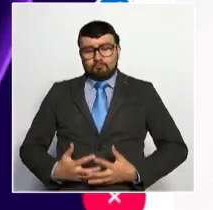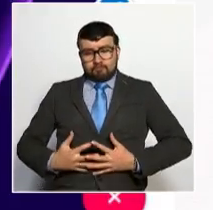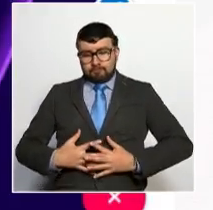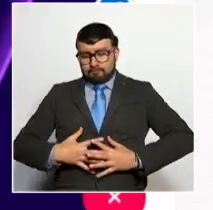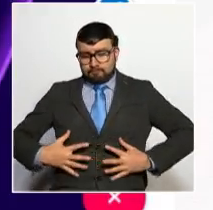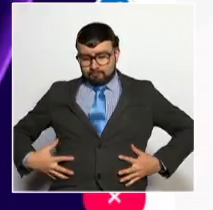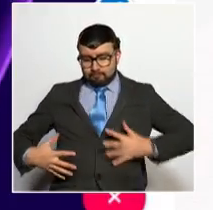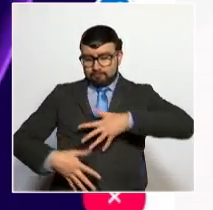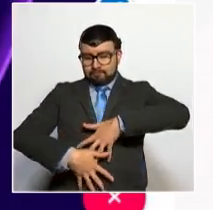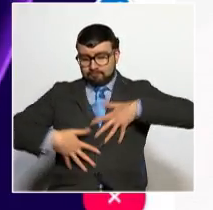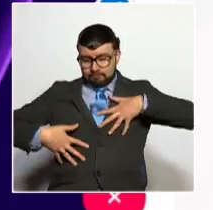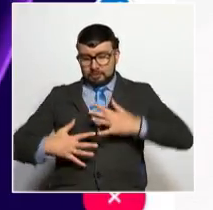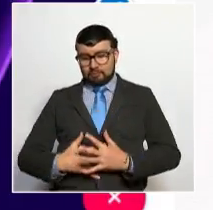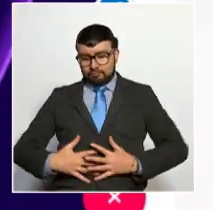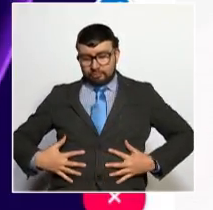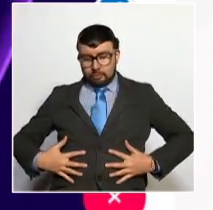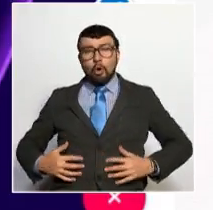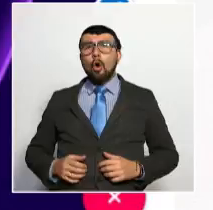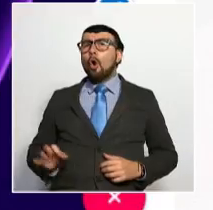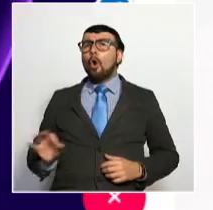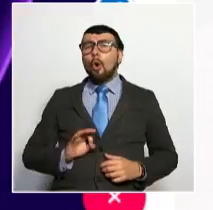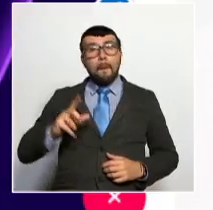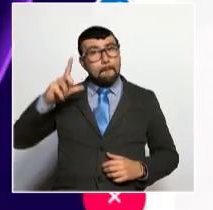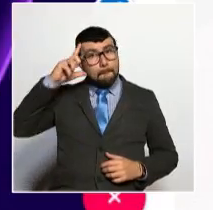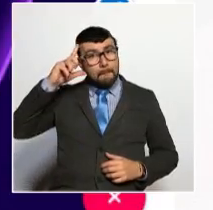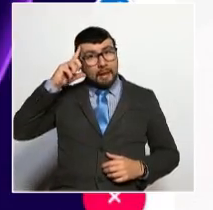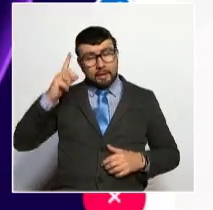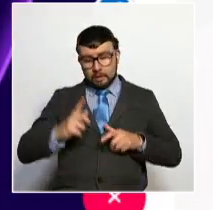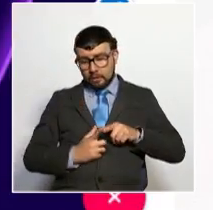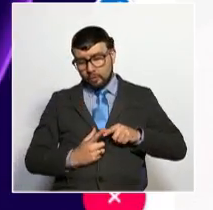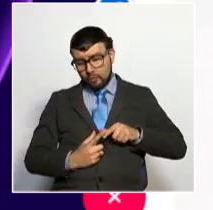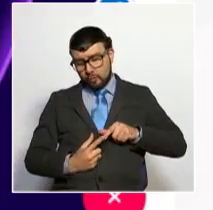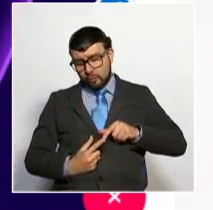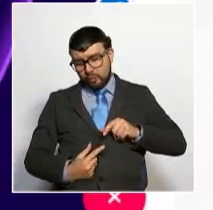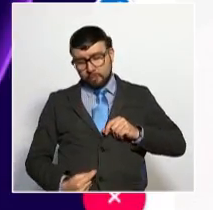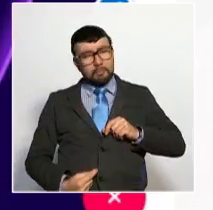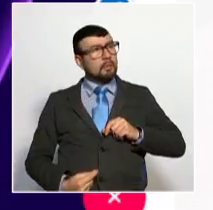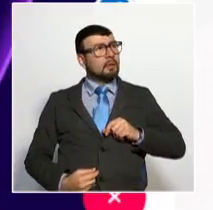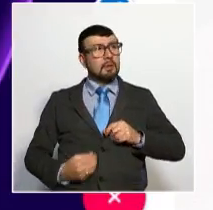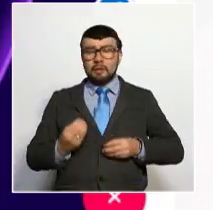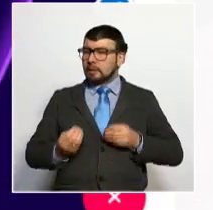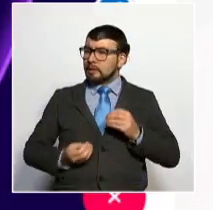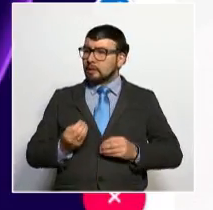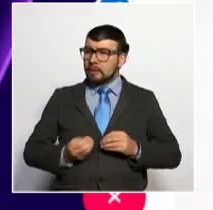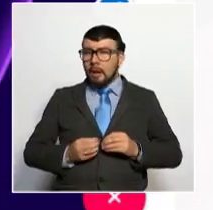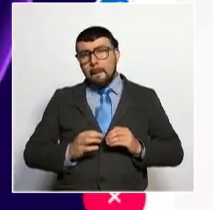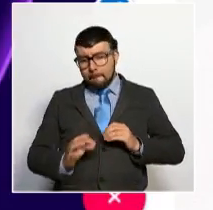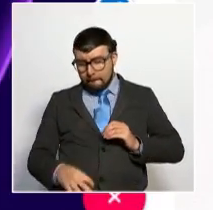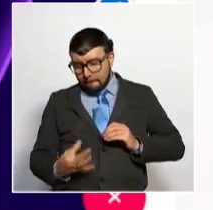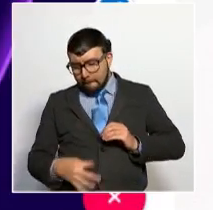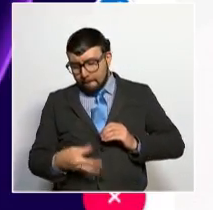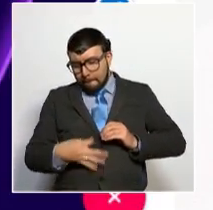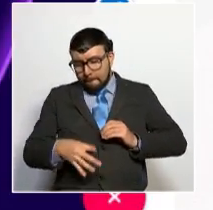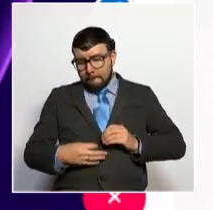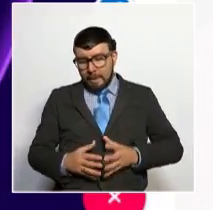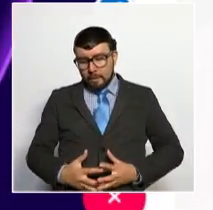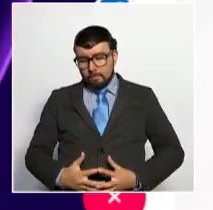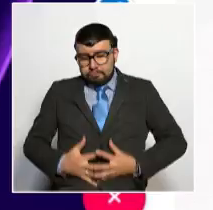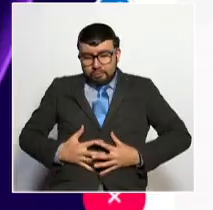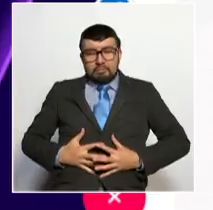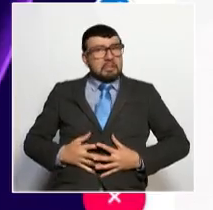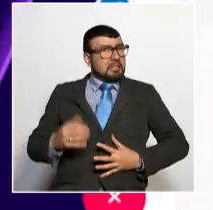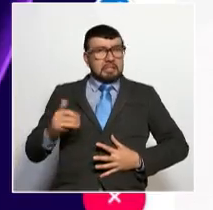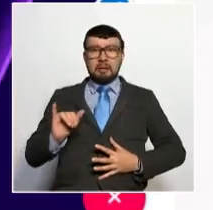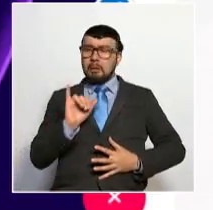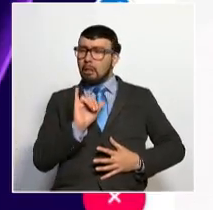decidimos hacer cierre vaginal, es que cerramos toda esta área. Hacemos un cierre de la vagina y con eso evitamos que el